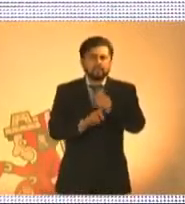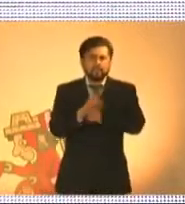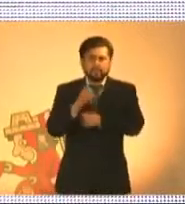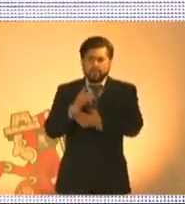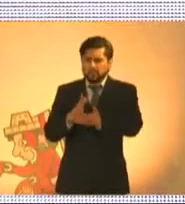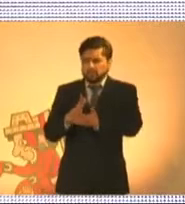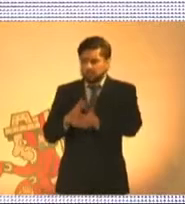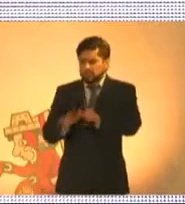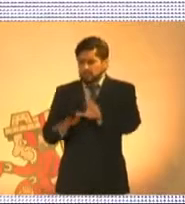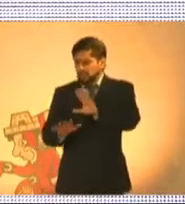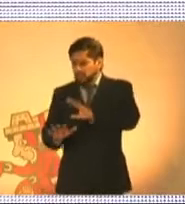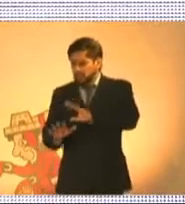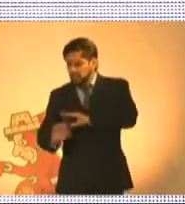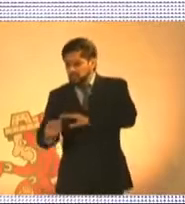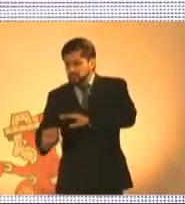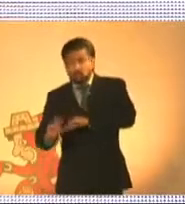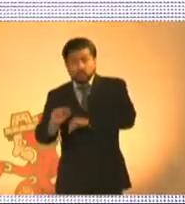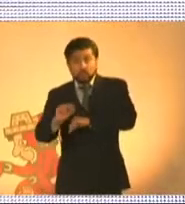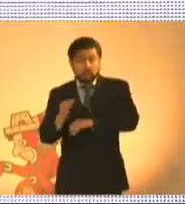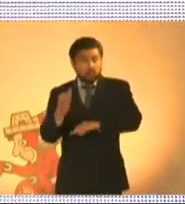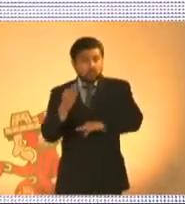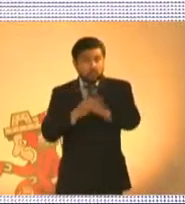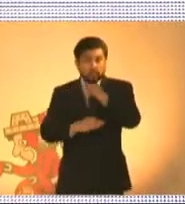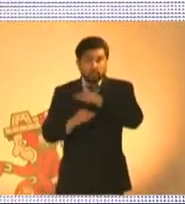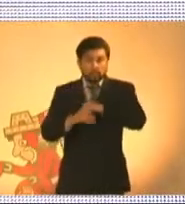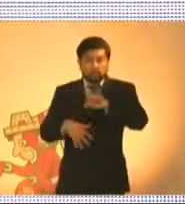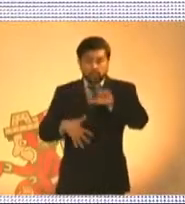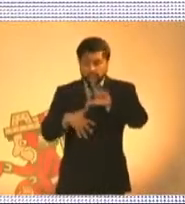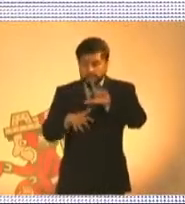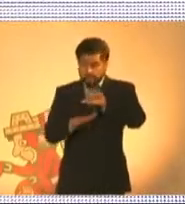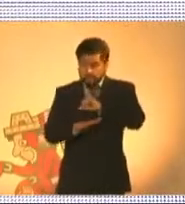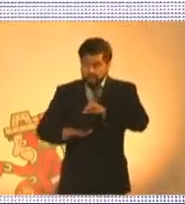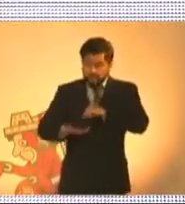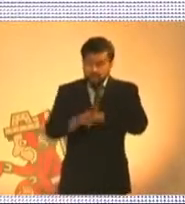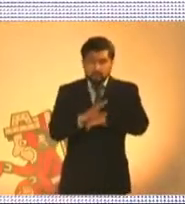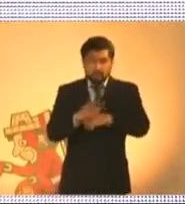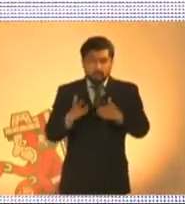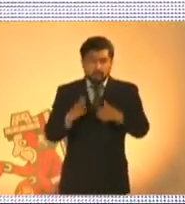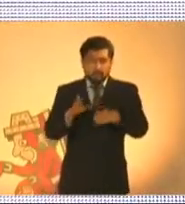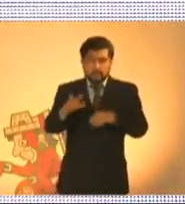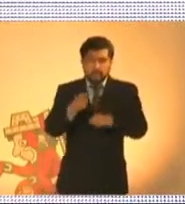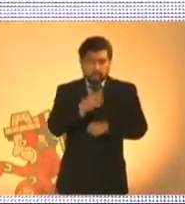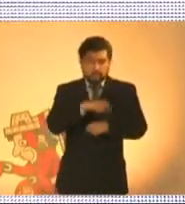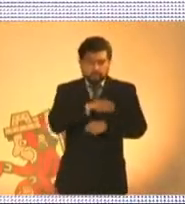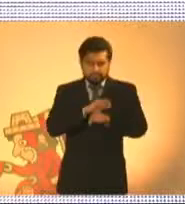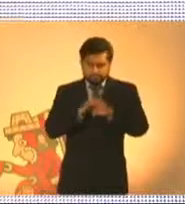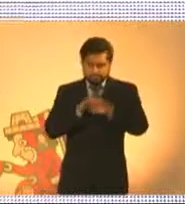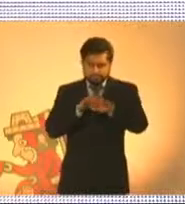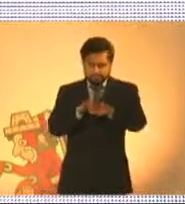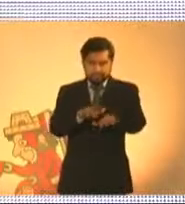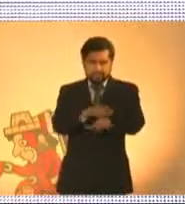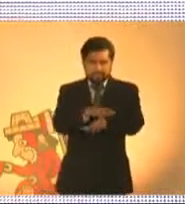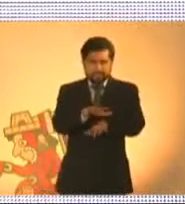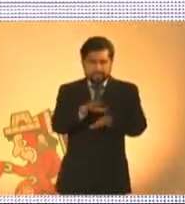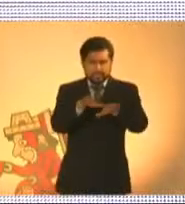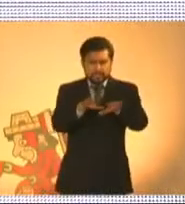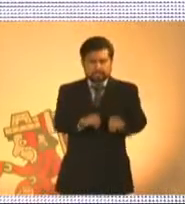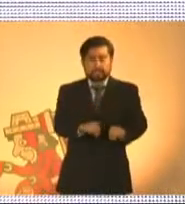ya no va a haber presencia española no haber quedan dos puntos marginales la